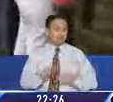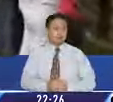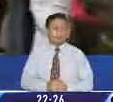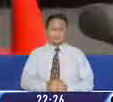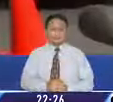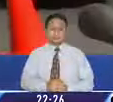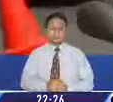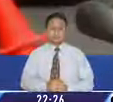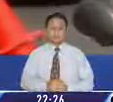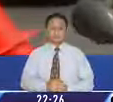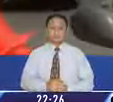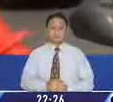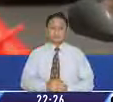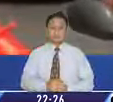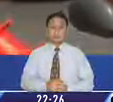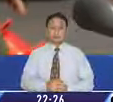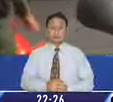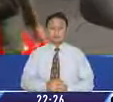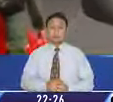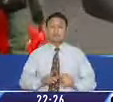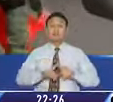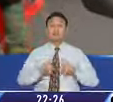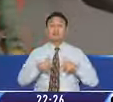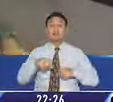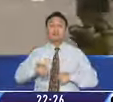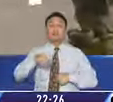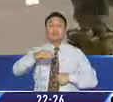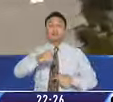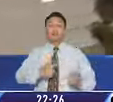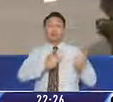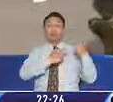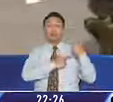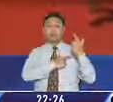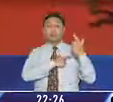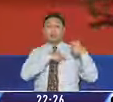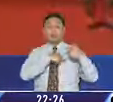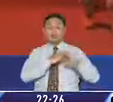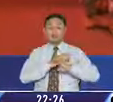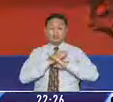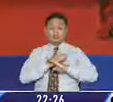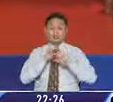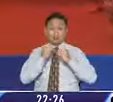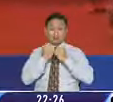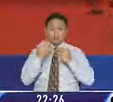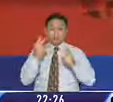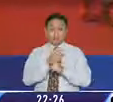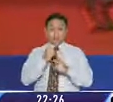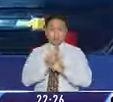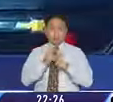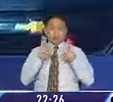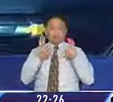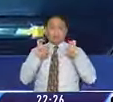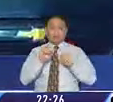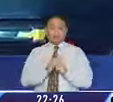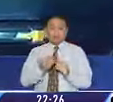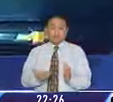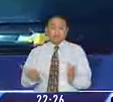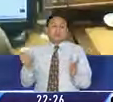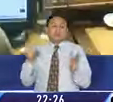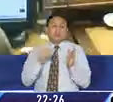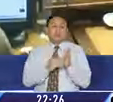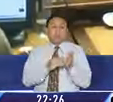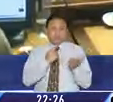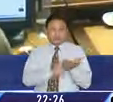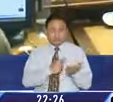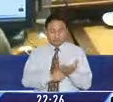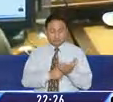su presencia. Sin embargo, la colaboración de los militares contra el crimen organizado es un tema que volverá a debate